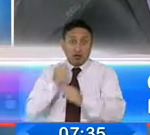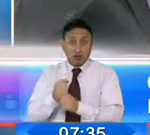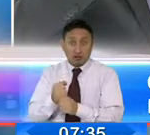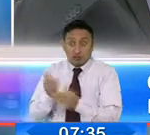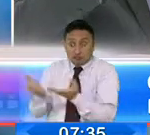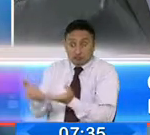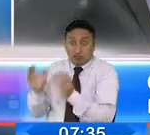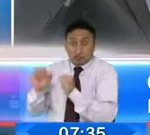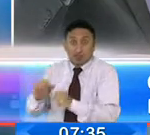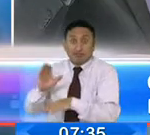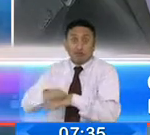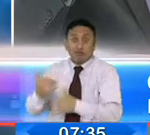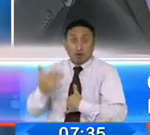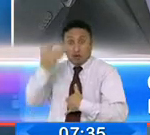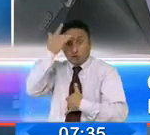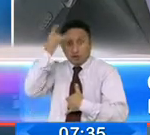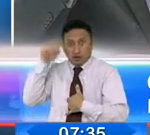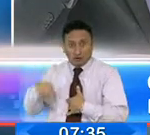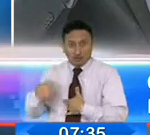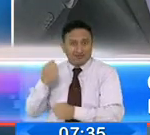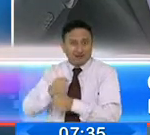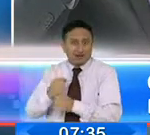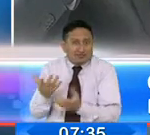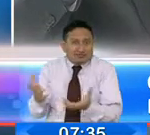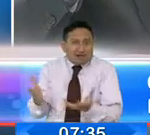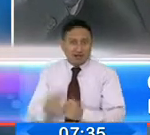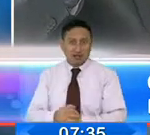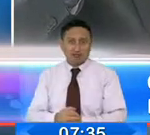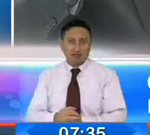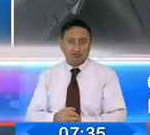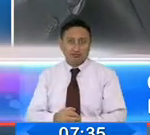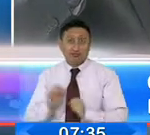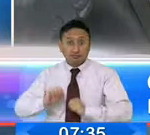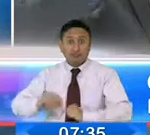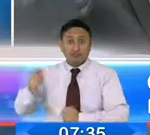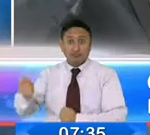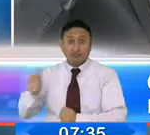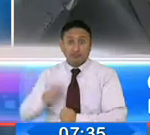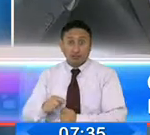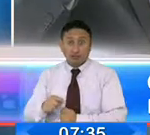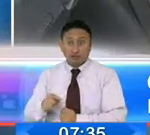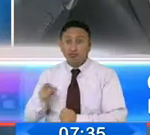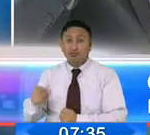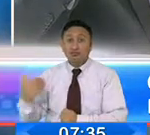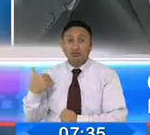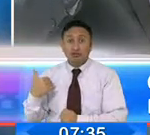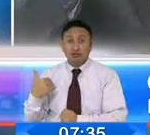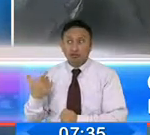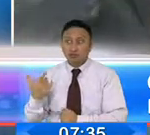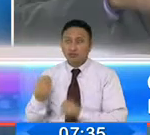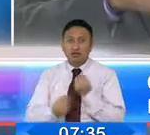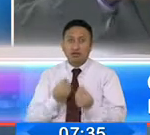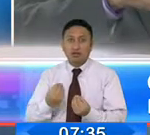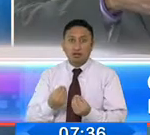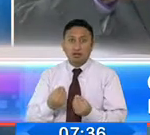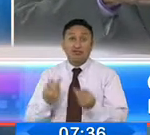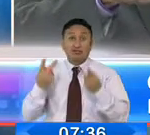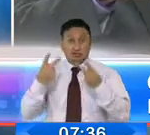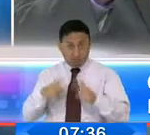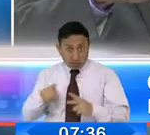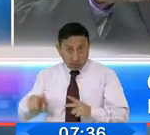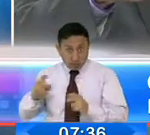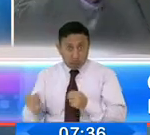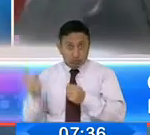producto de la pandemia, se han quedado sin trabajo, sin sus entradas y tienen que emprender sus habilidades. También ellos